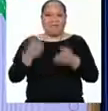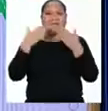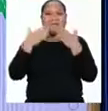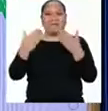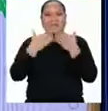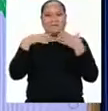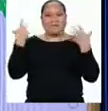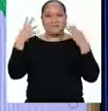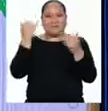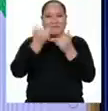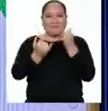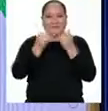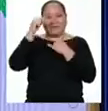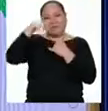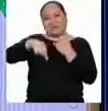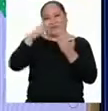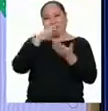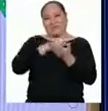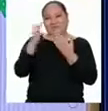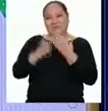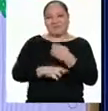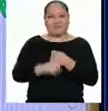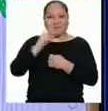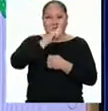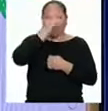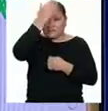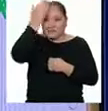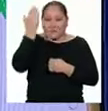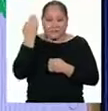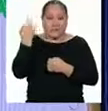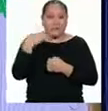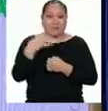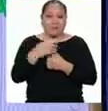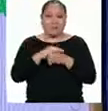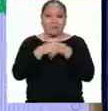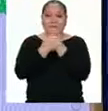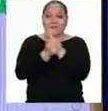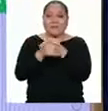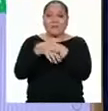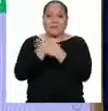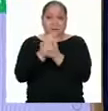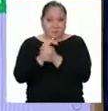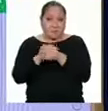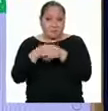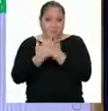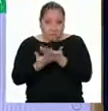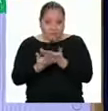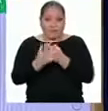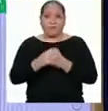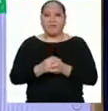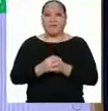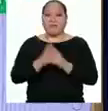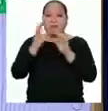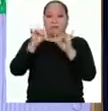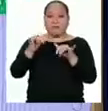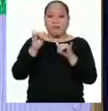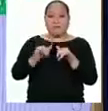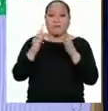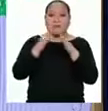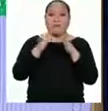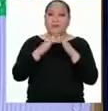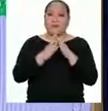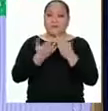gracias. Hemos llegado al final del programa. No se olviden siempre de lavarse bien las manos, quedarse en